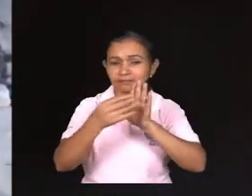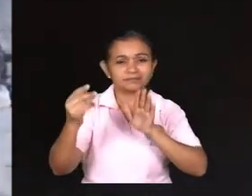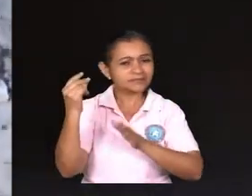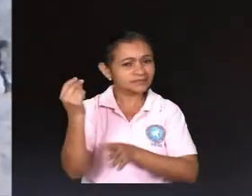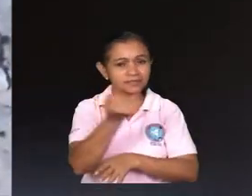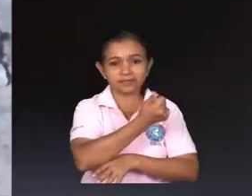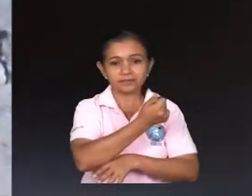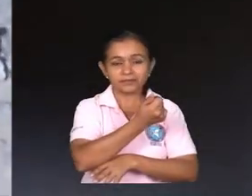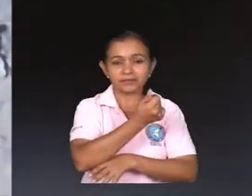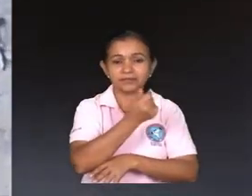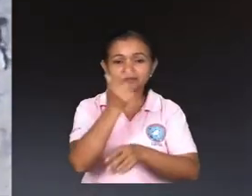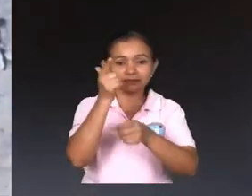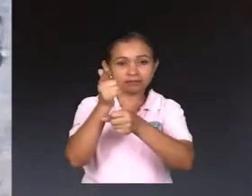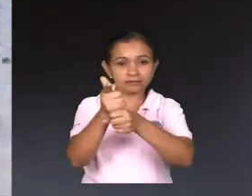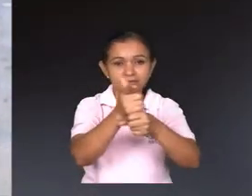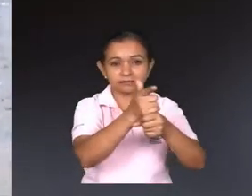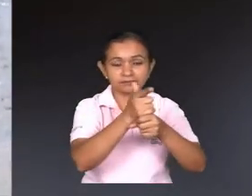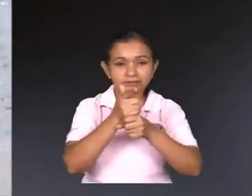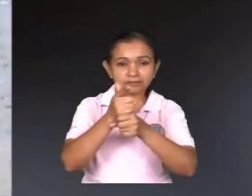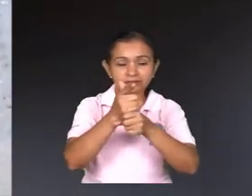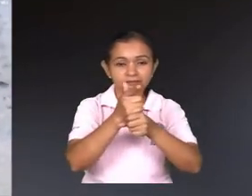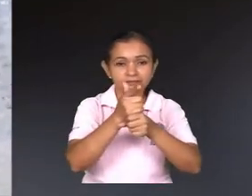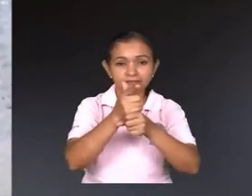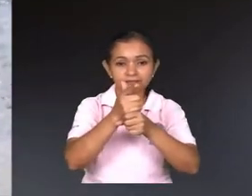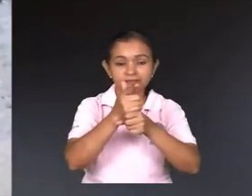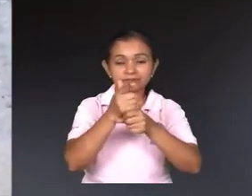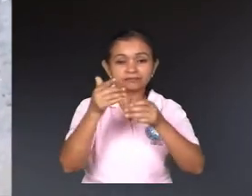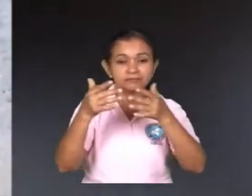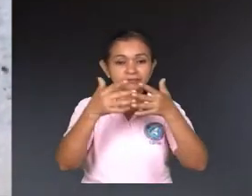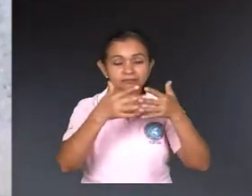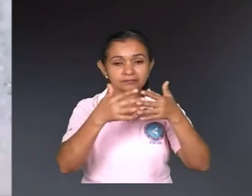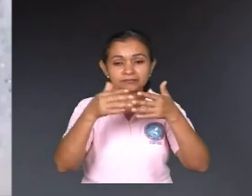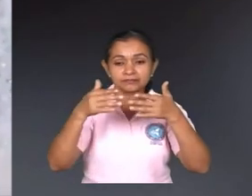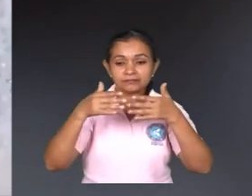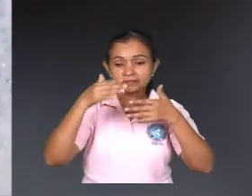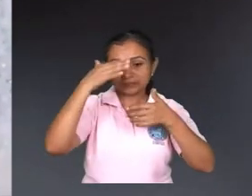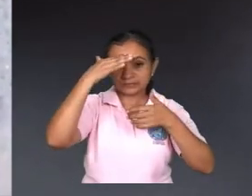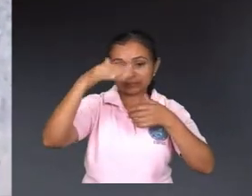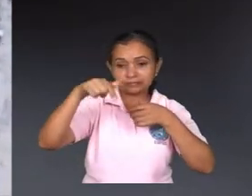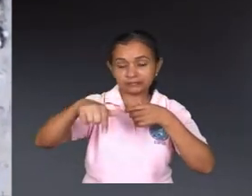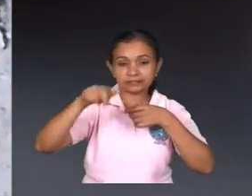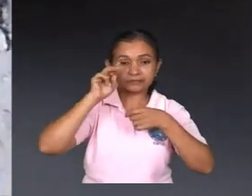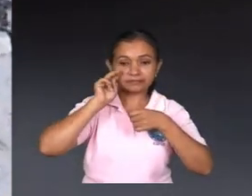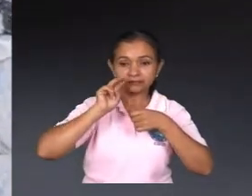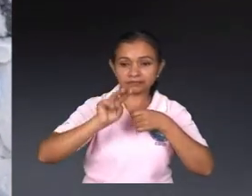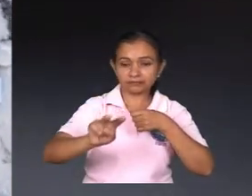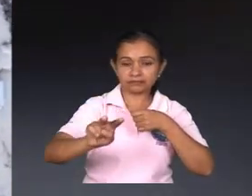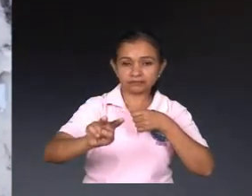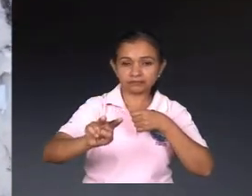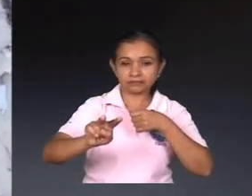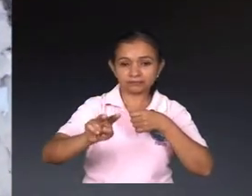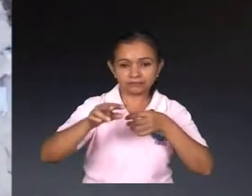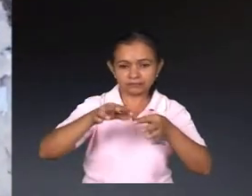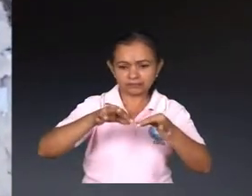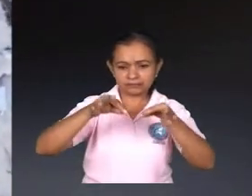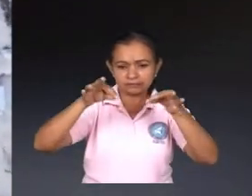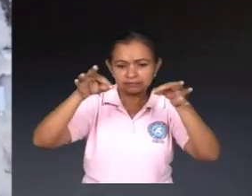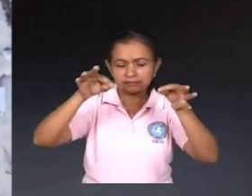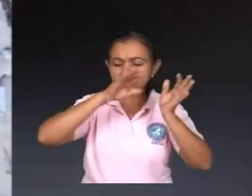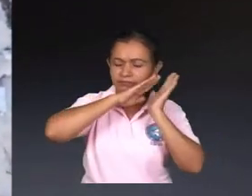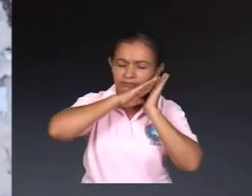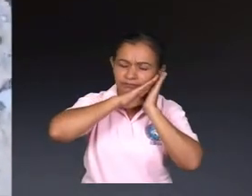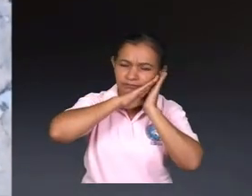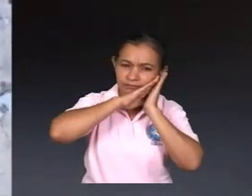viral. En la grabación hecha en la ciudad de Álamos, estado de Sonora, se observa lo que parece ser el pelo de un animal